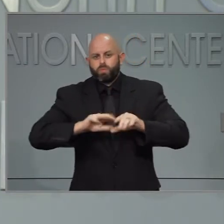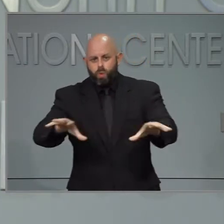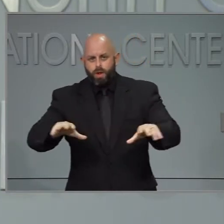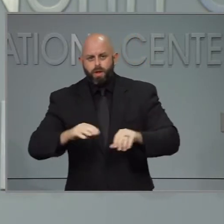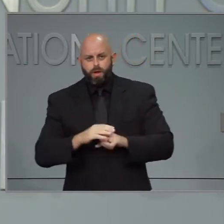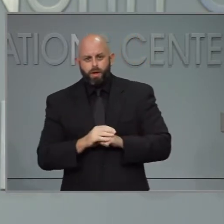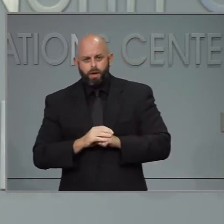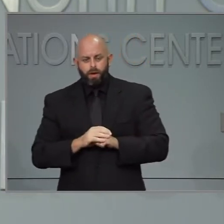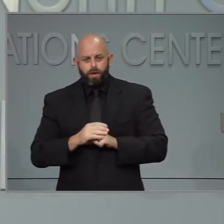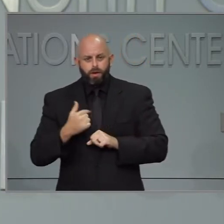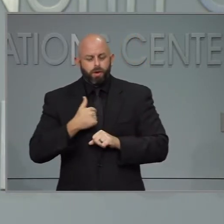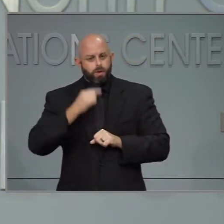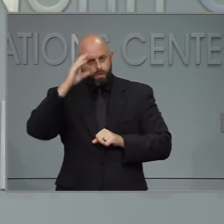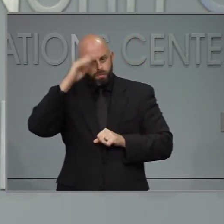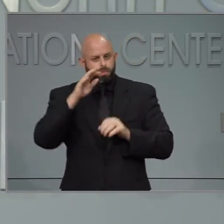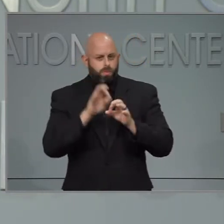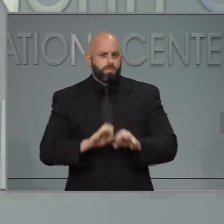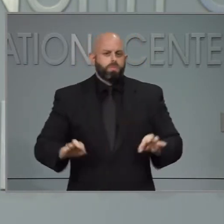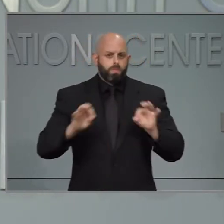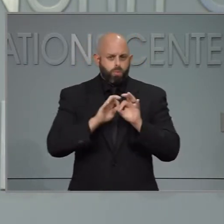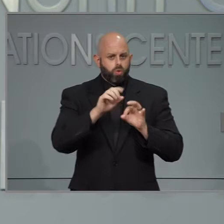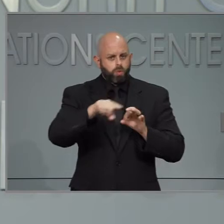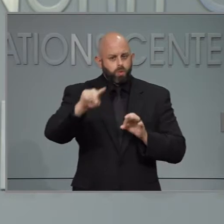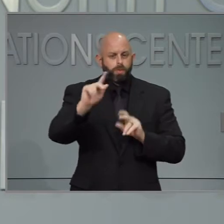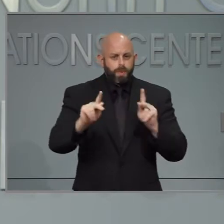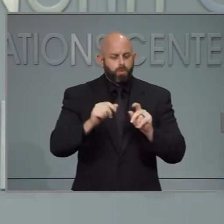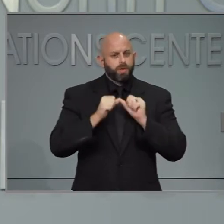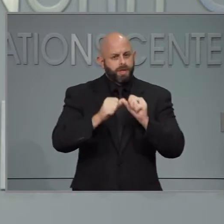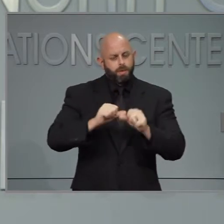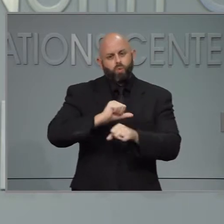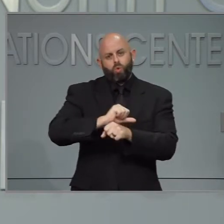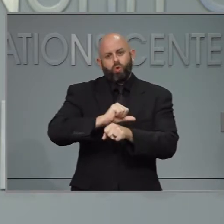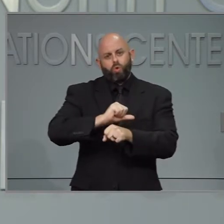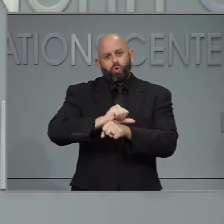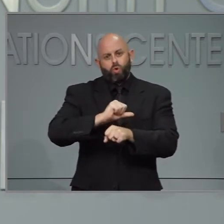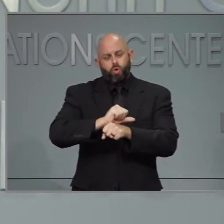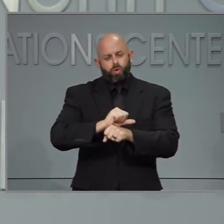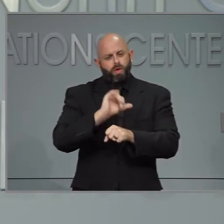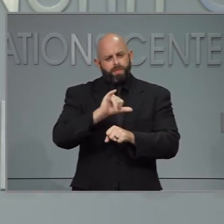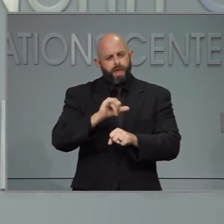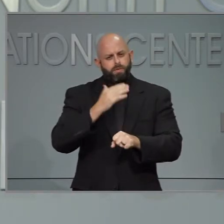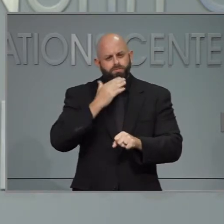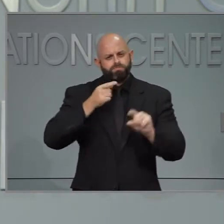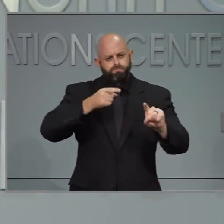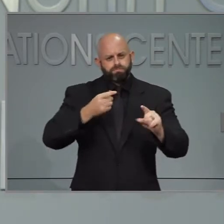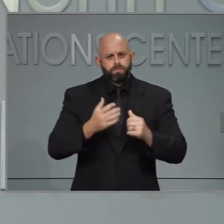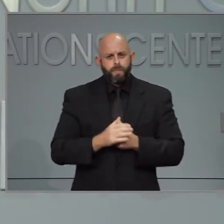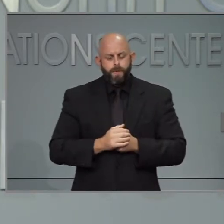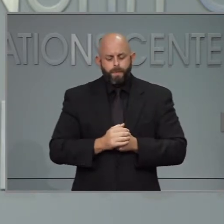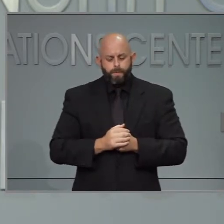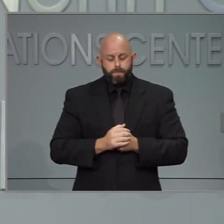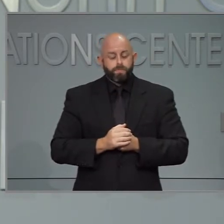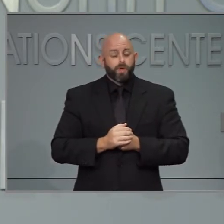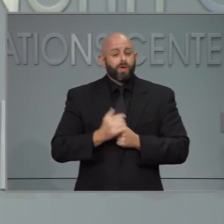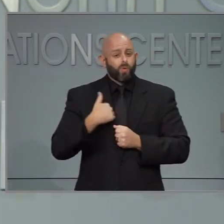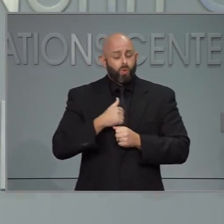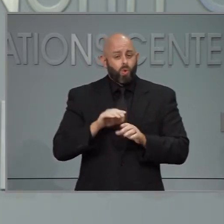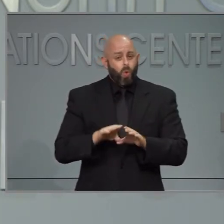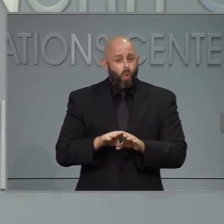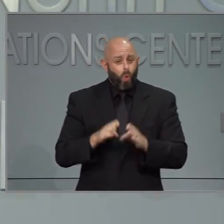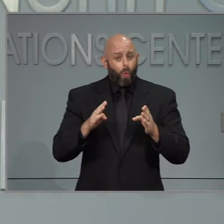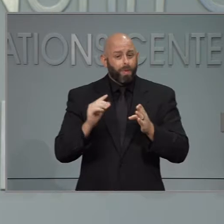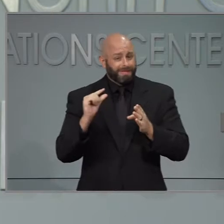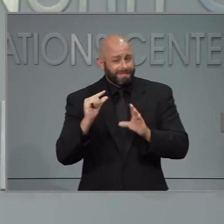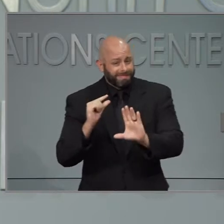porque nosotros ya sabemos que va a ser importante que todos sigamos trabajando arduamente y vamos a tomar unos